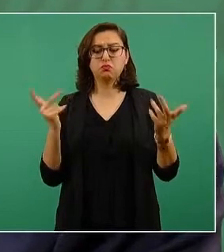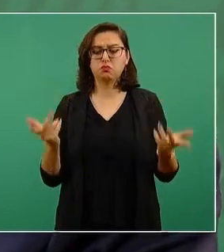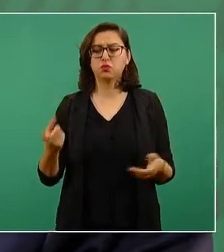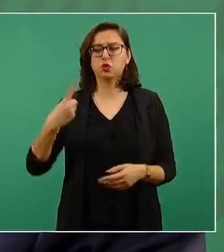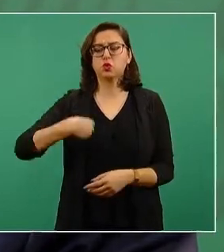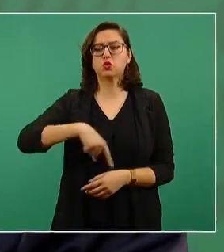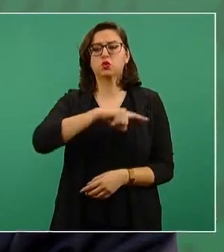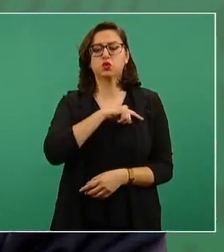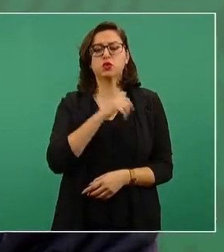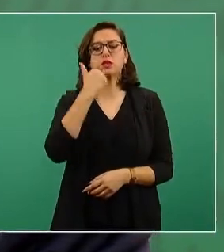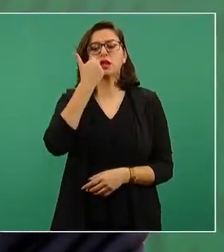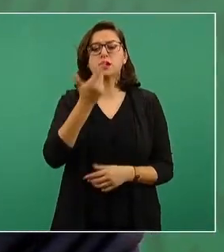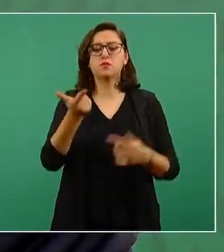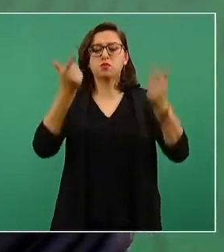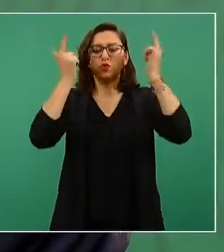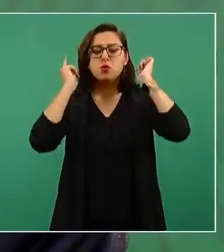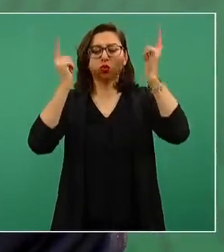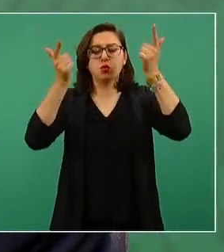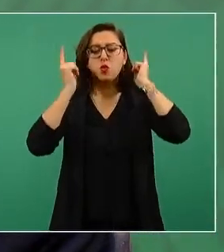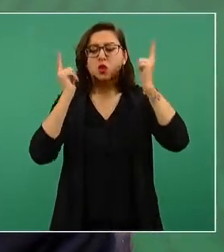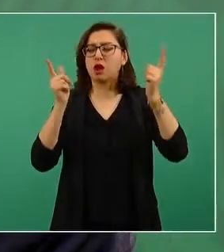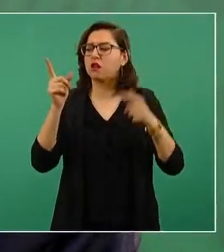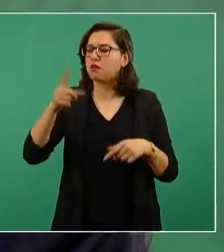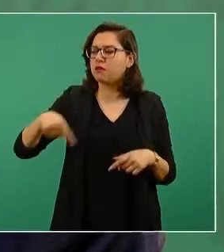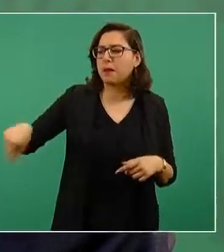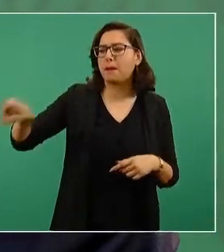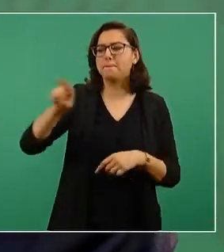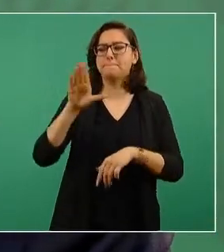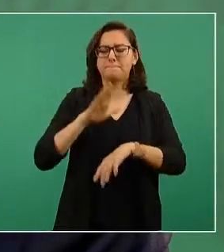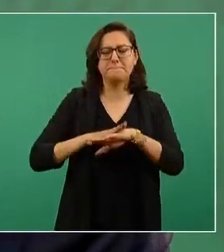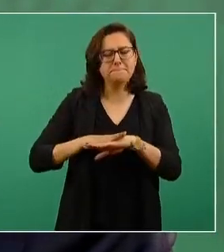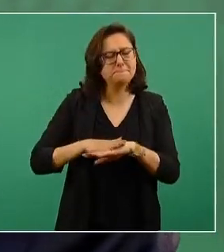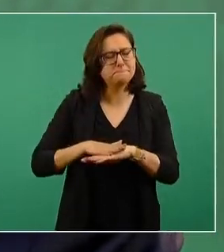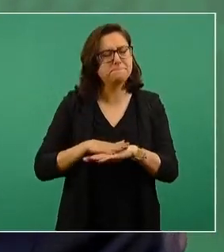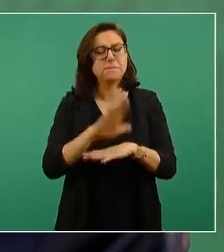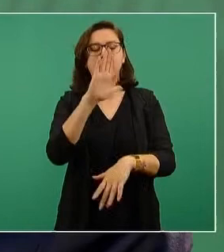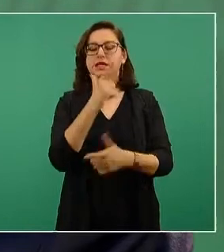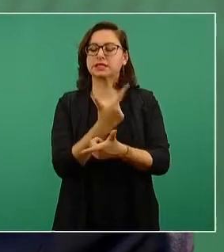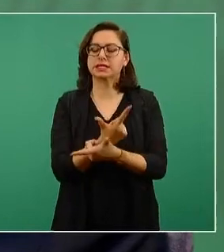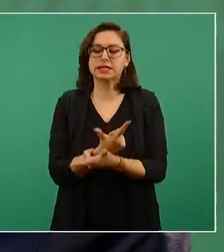deseamos que sean más libres y sobre todo